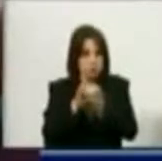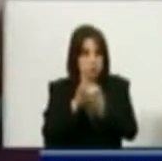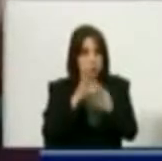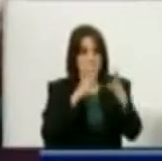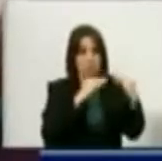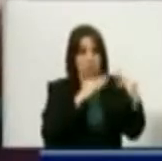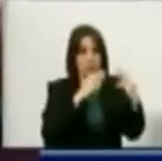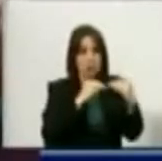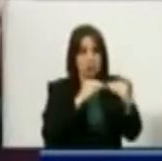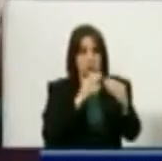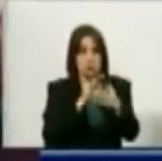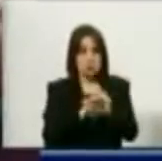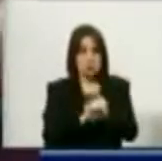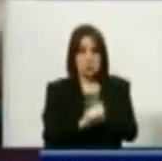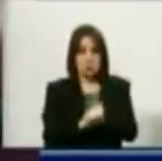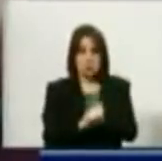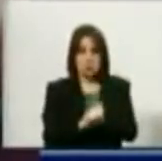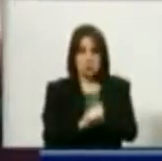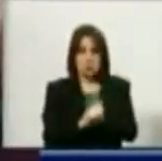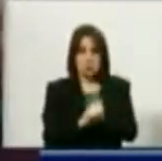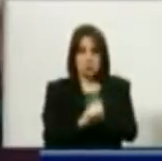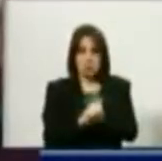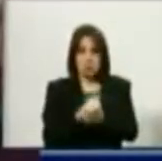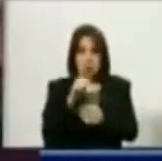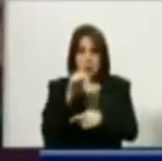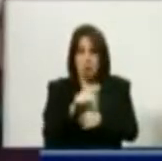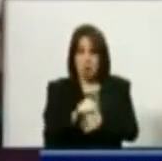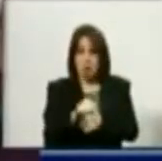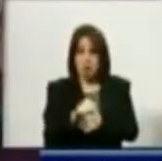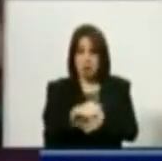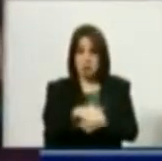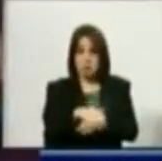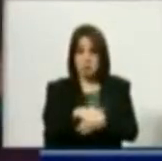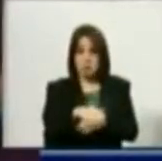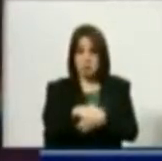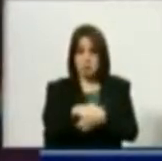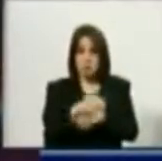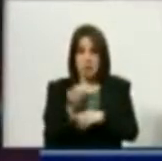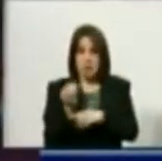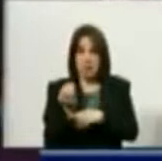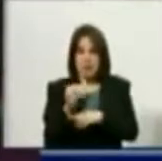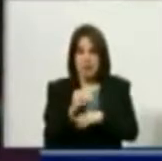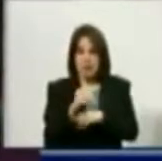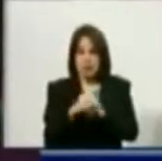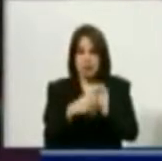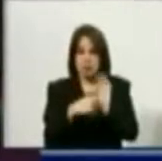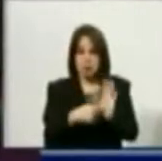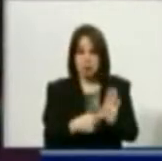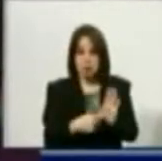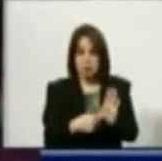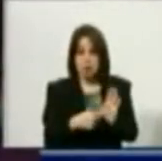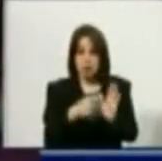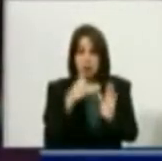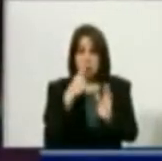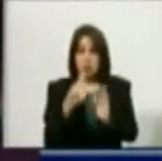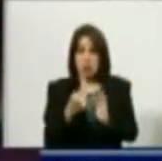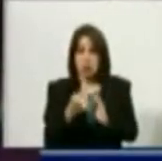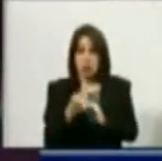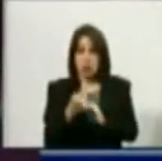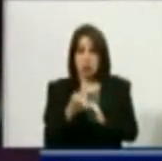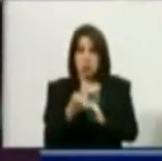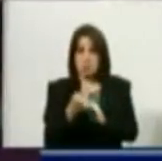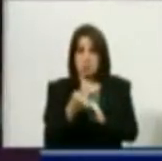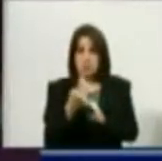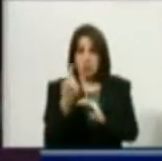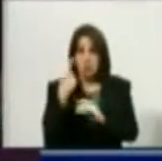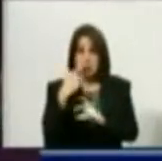esperanza y hoy además estamos demostrando que cuando yo dije aquel